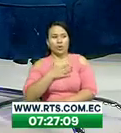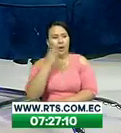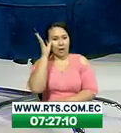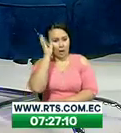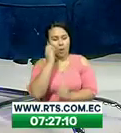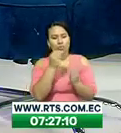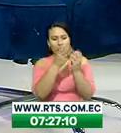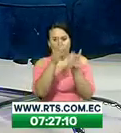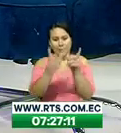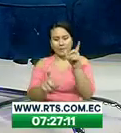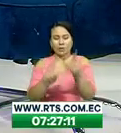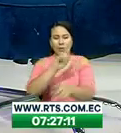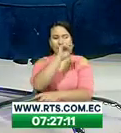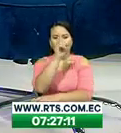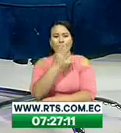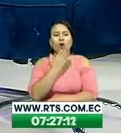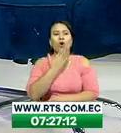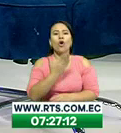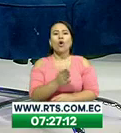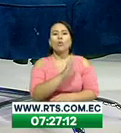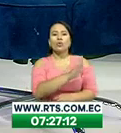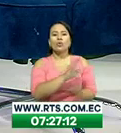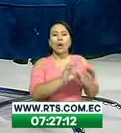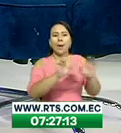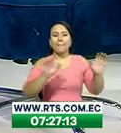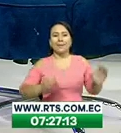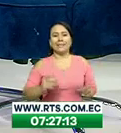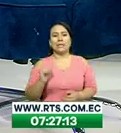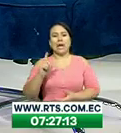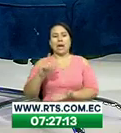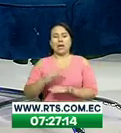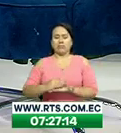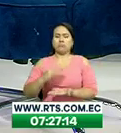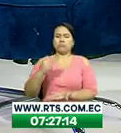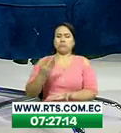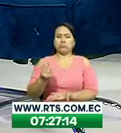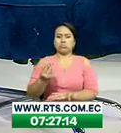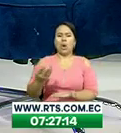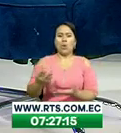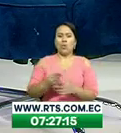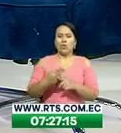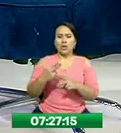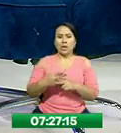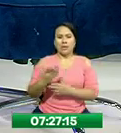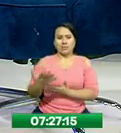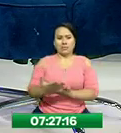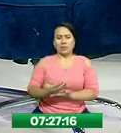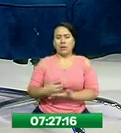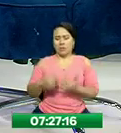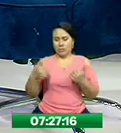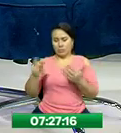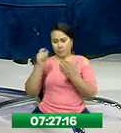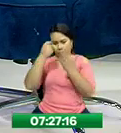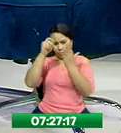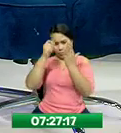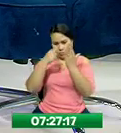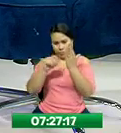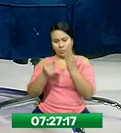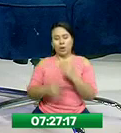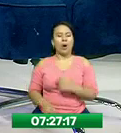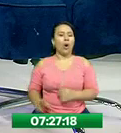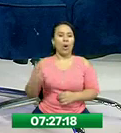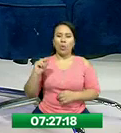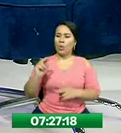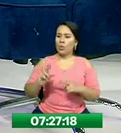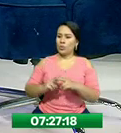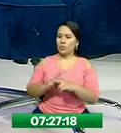muchos ecuatorianos se preguntaban cómo una empresa con un superávit tan importante que ha respondido eficientemente, lo cual no es usual